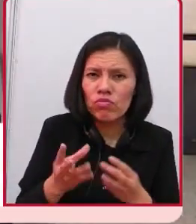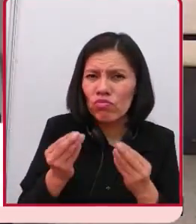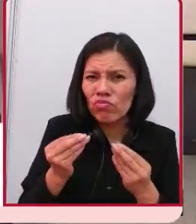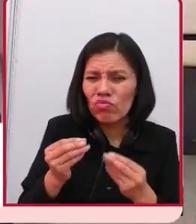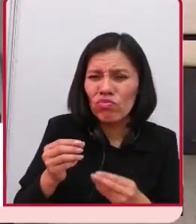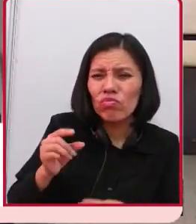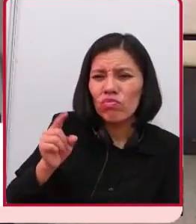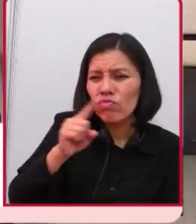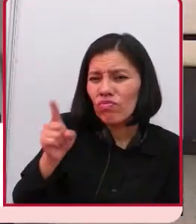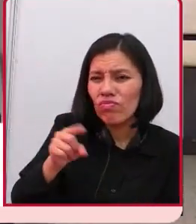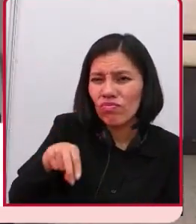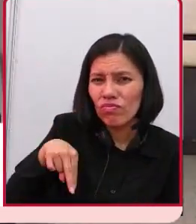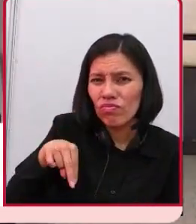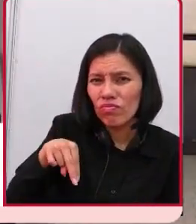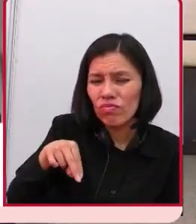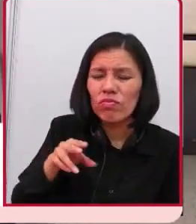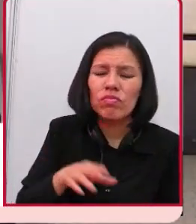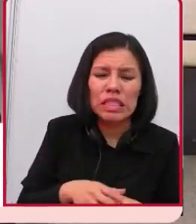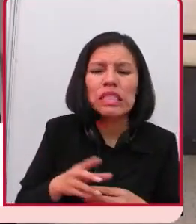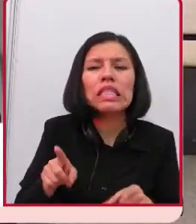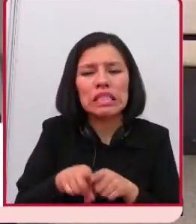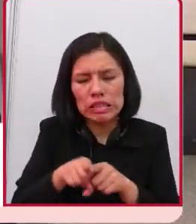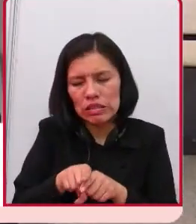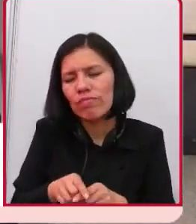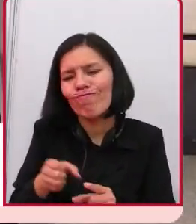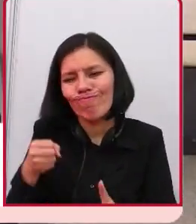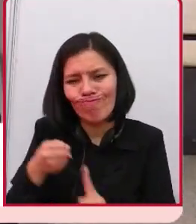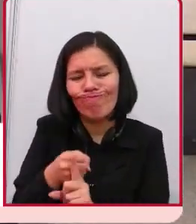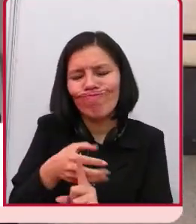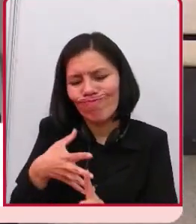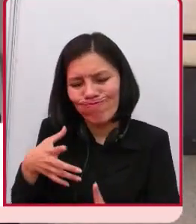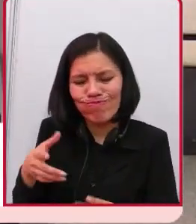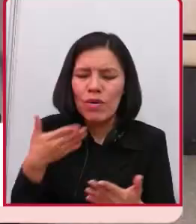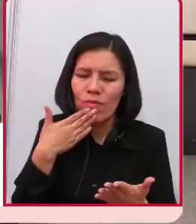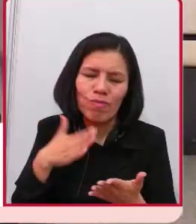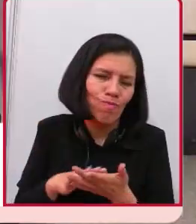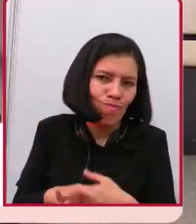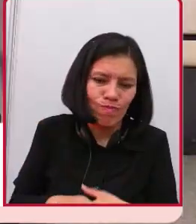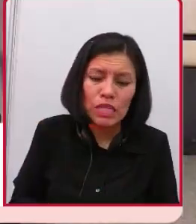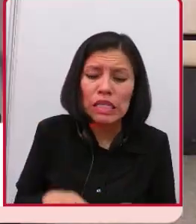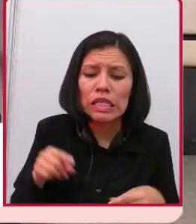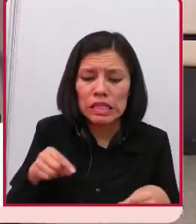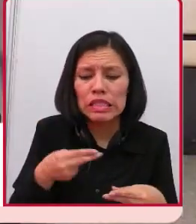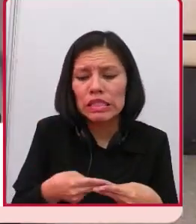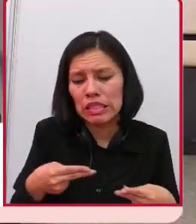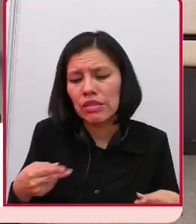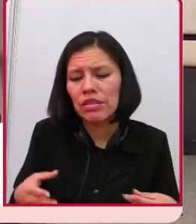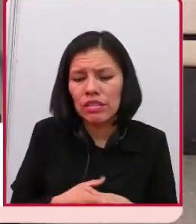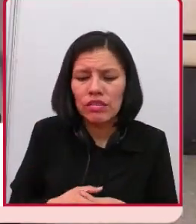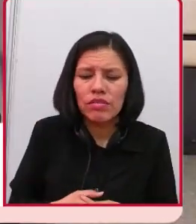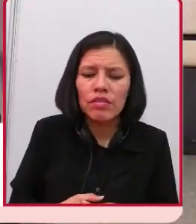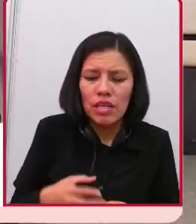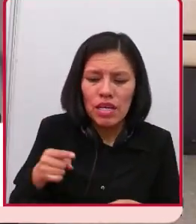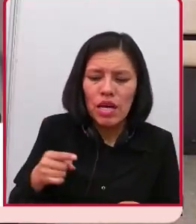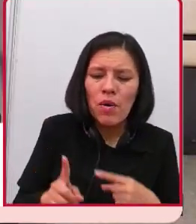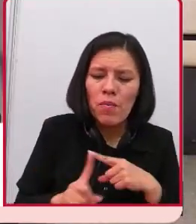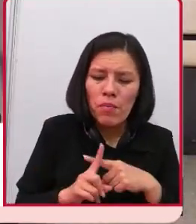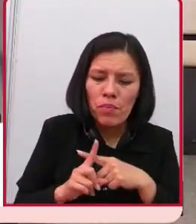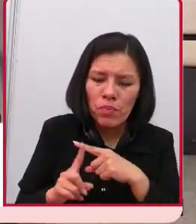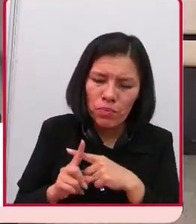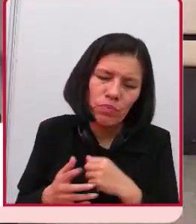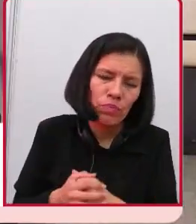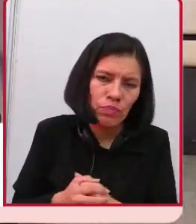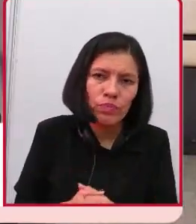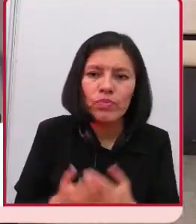la recuperación de zinc. Muchas gracias. Definitivamente es una herramienta que tiene un caso de negocio muy positivo. Muchas